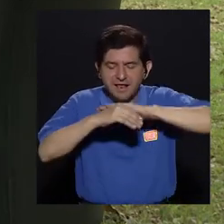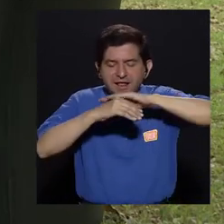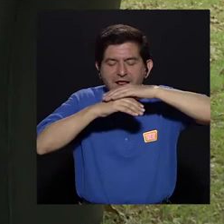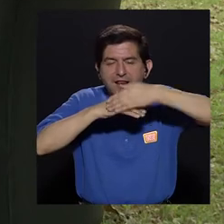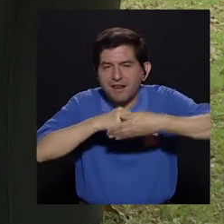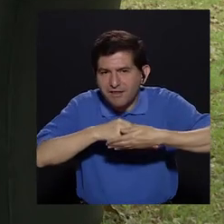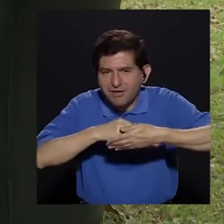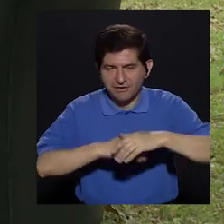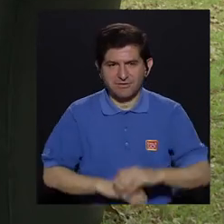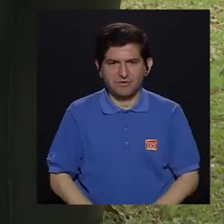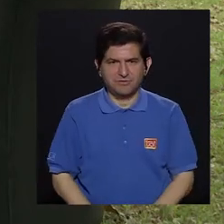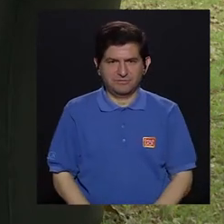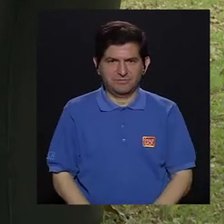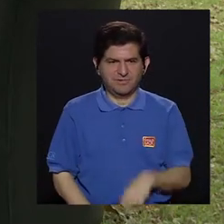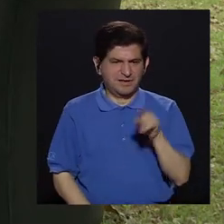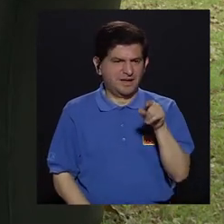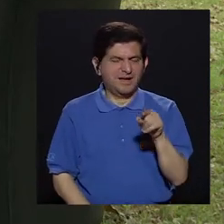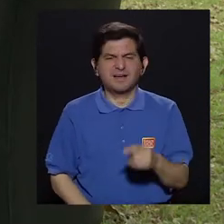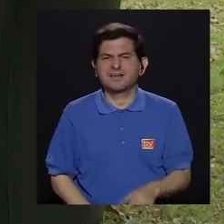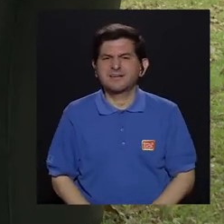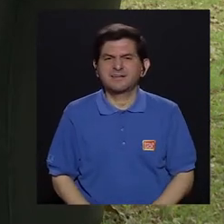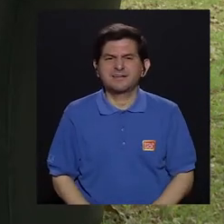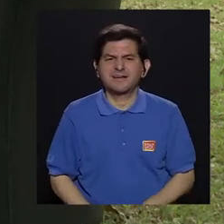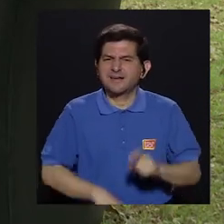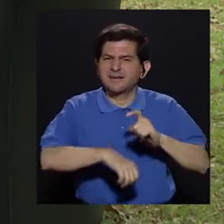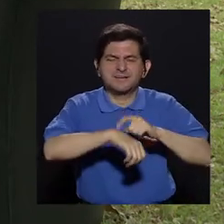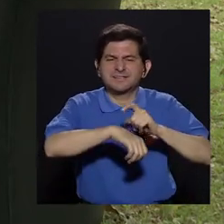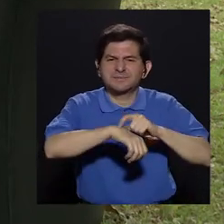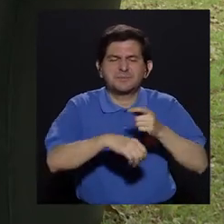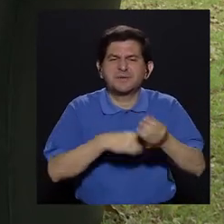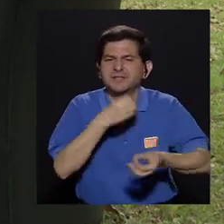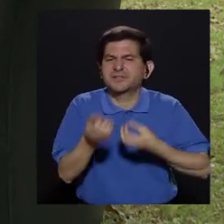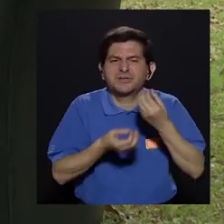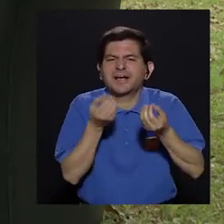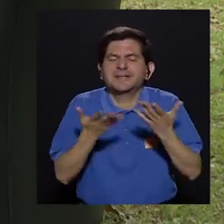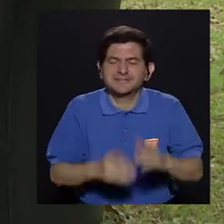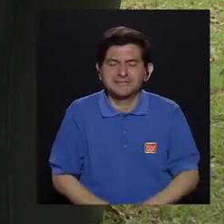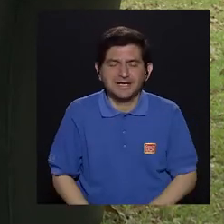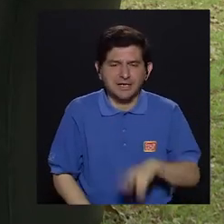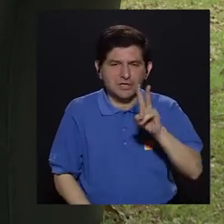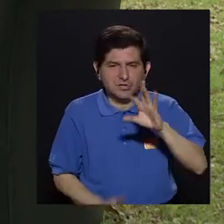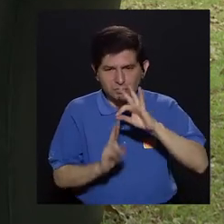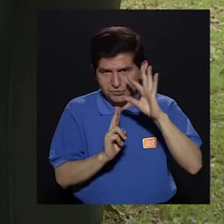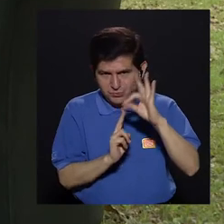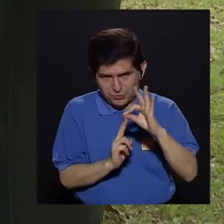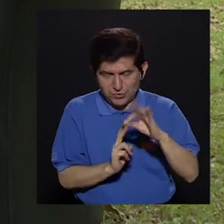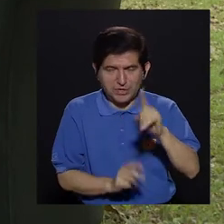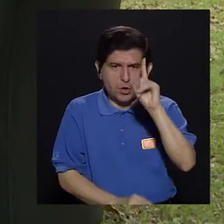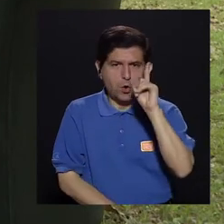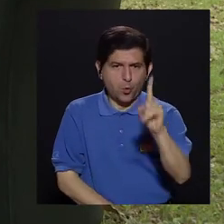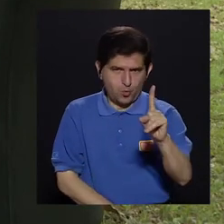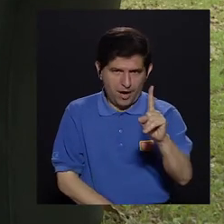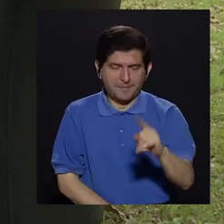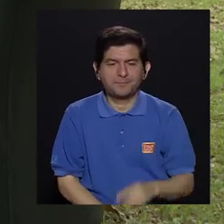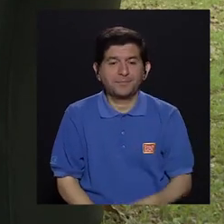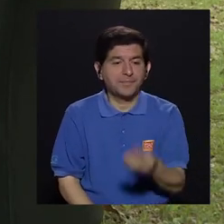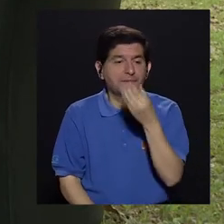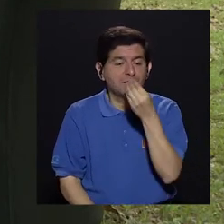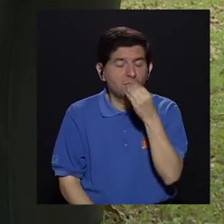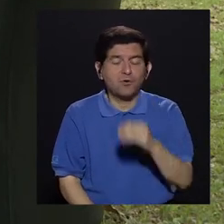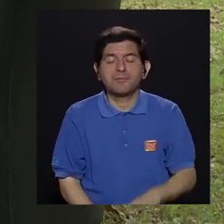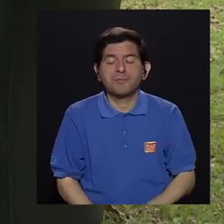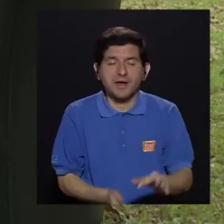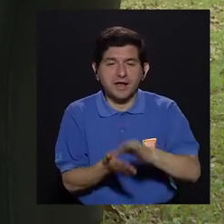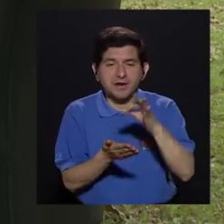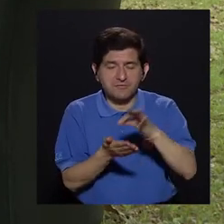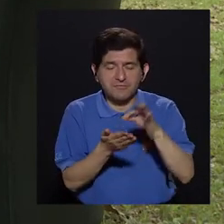cáscara. Entonces, ¿qué hay en ese caso? Dos posibilidades. Una es que comamos los